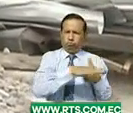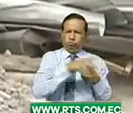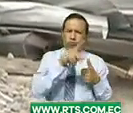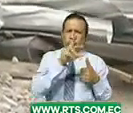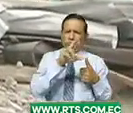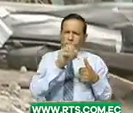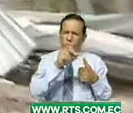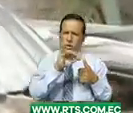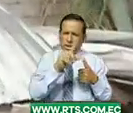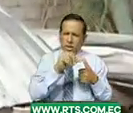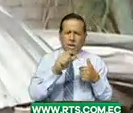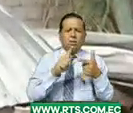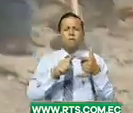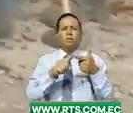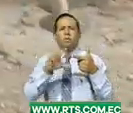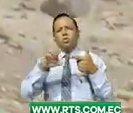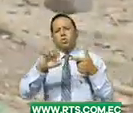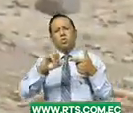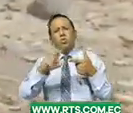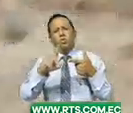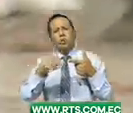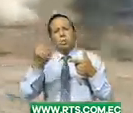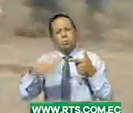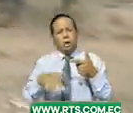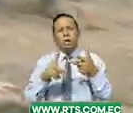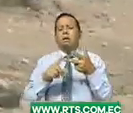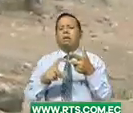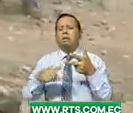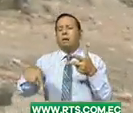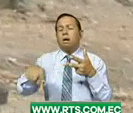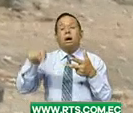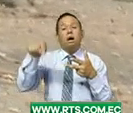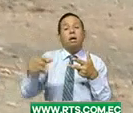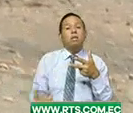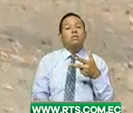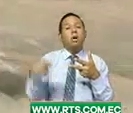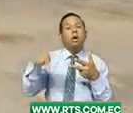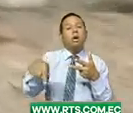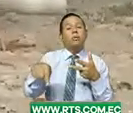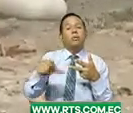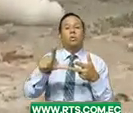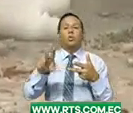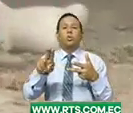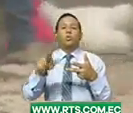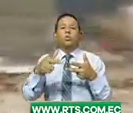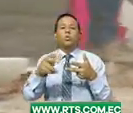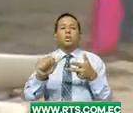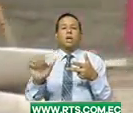Tierra, Ciudad Perdida y ahora este sitio conocido como Lucha